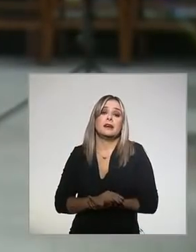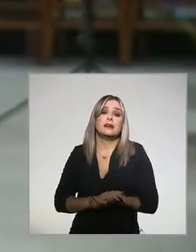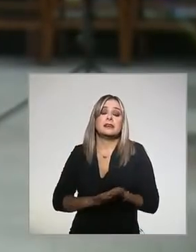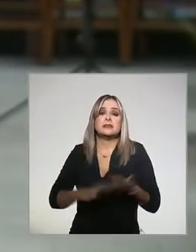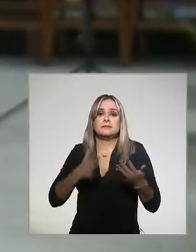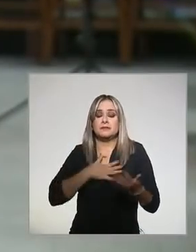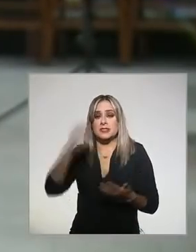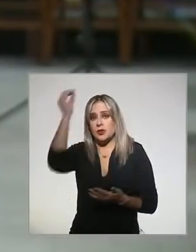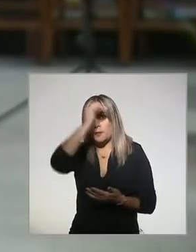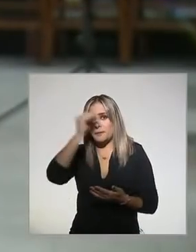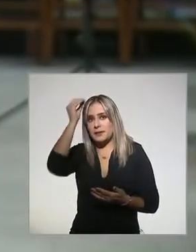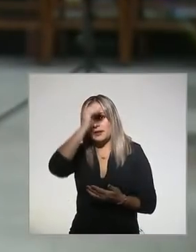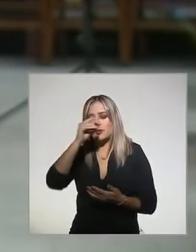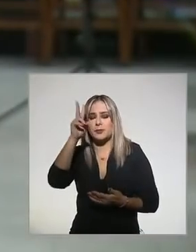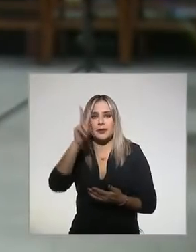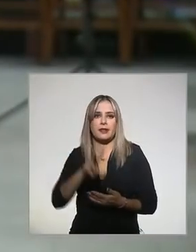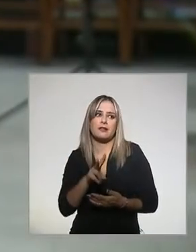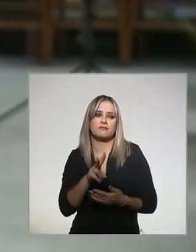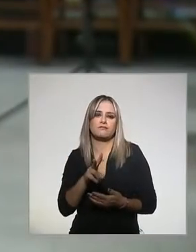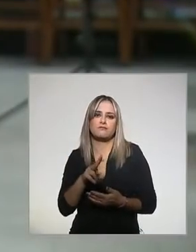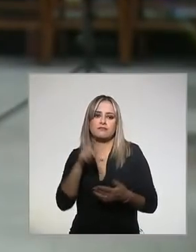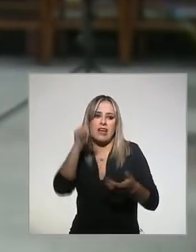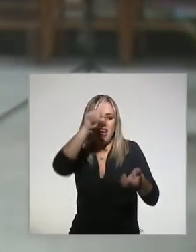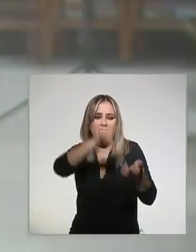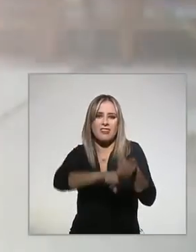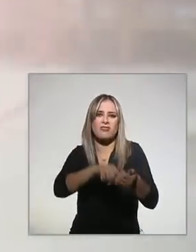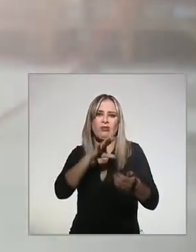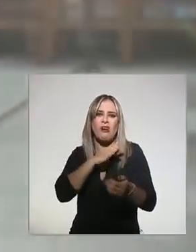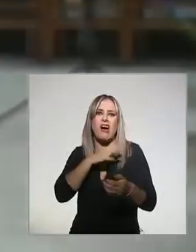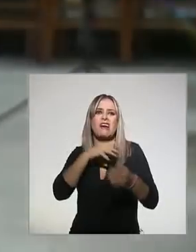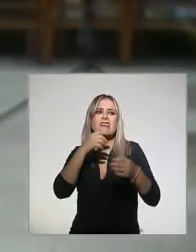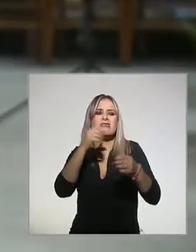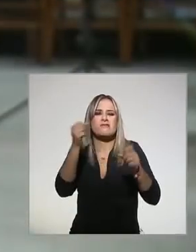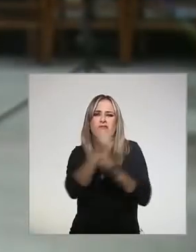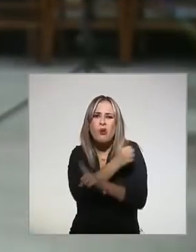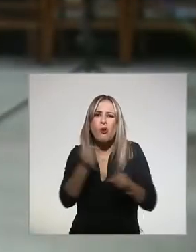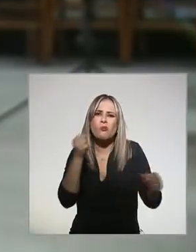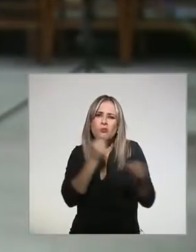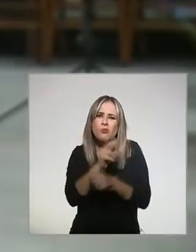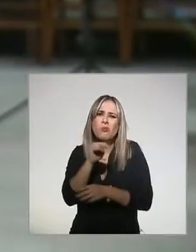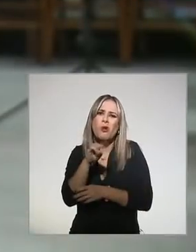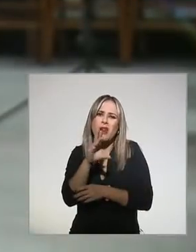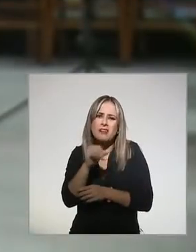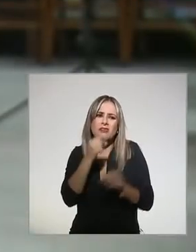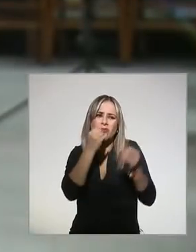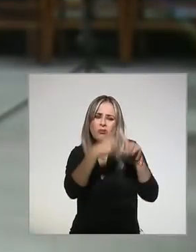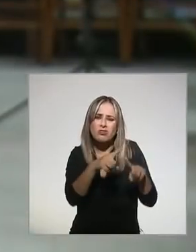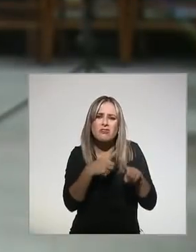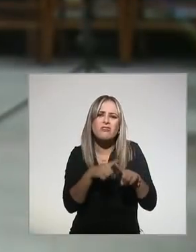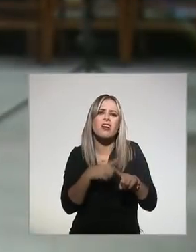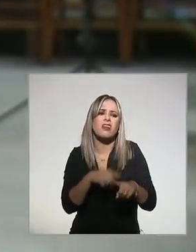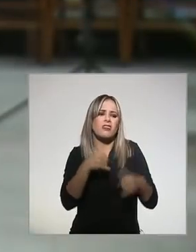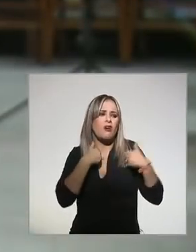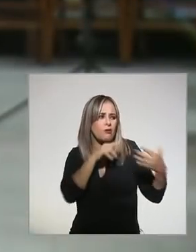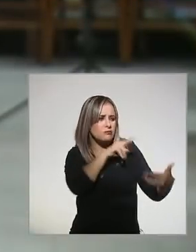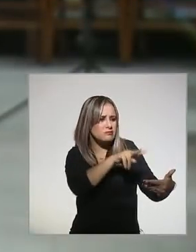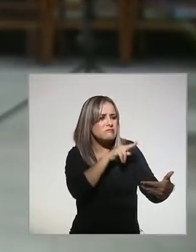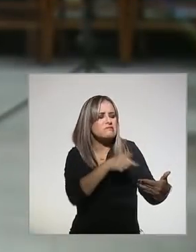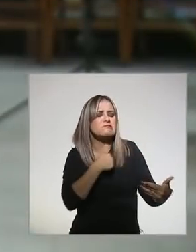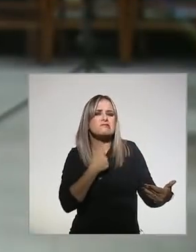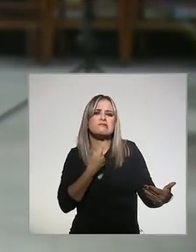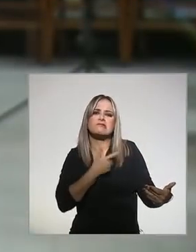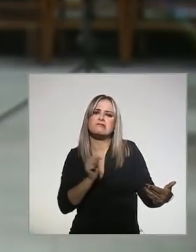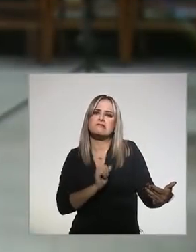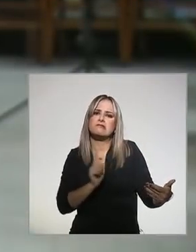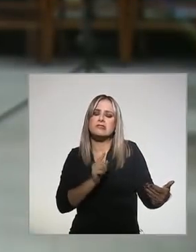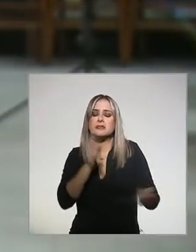afecta en tipos de contenidos de violencia. Hay mucha diferencia en ser papá y ser profesor, ya